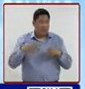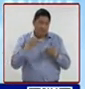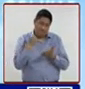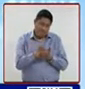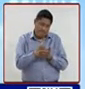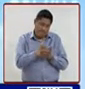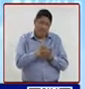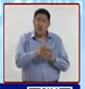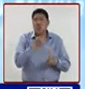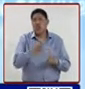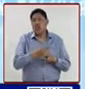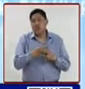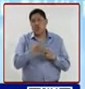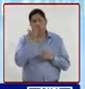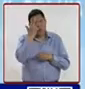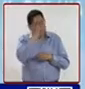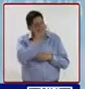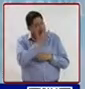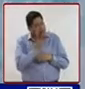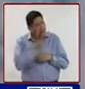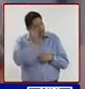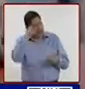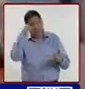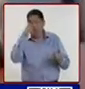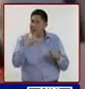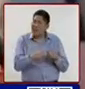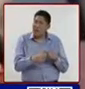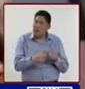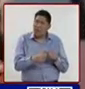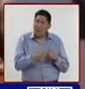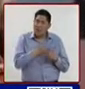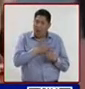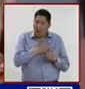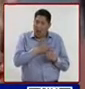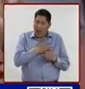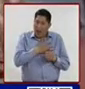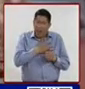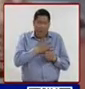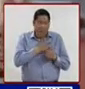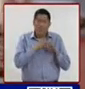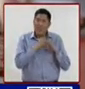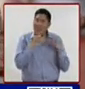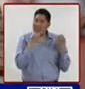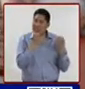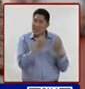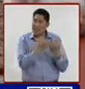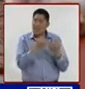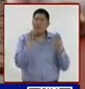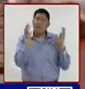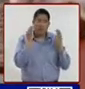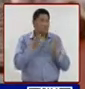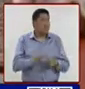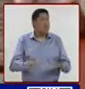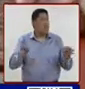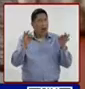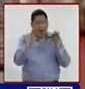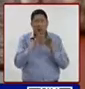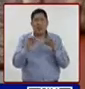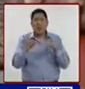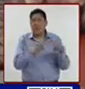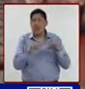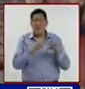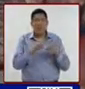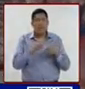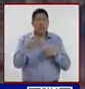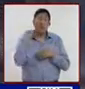y con el nombre. Qué lindo gesto, sin duda, por un recuerdo para cualquier hincha y fanático, ¿no? Y es, me parece muy importante lo que hace el